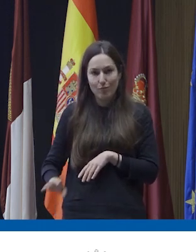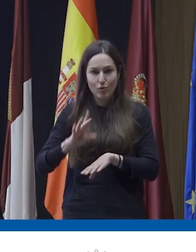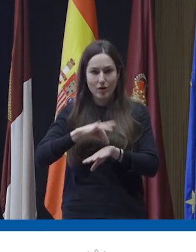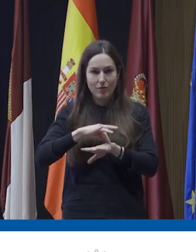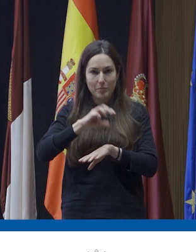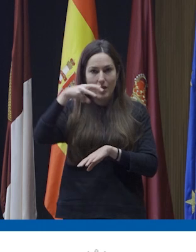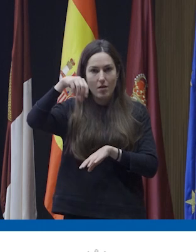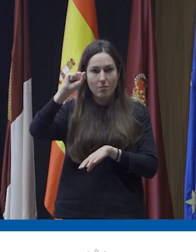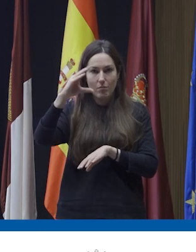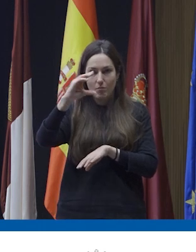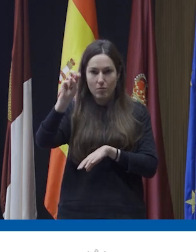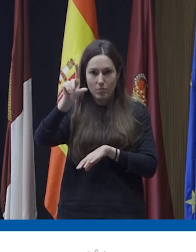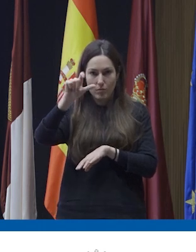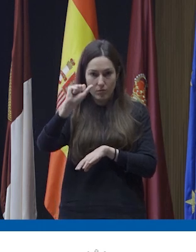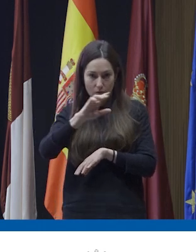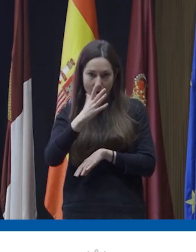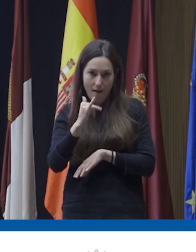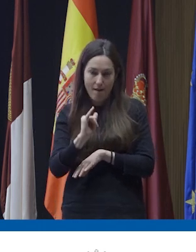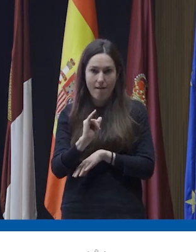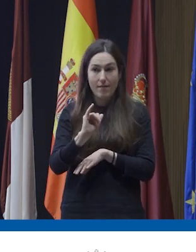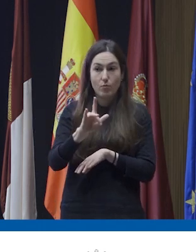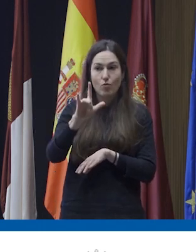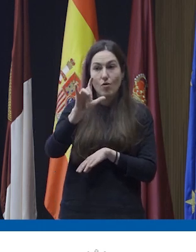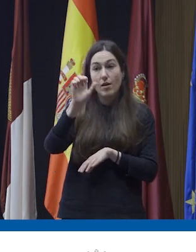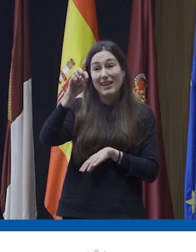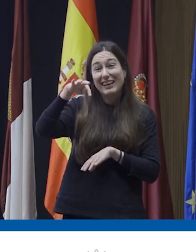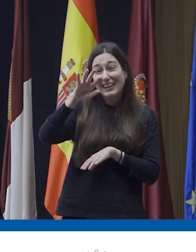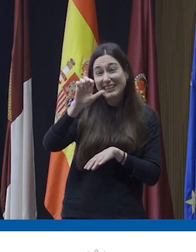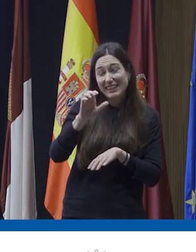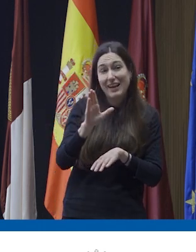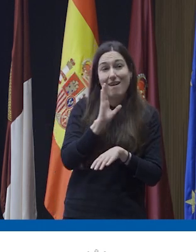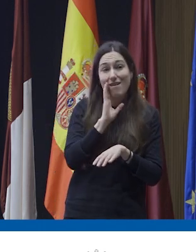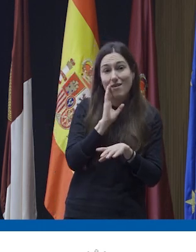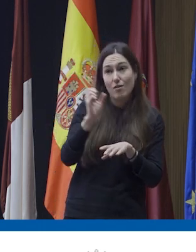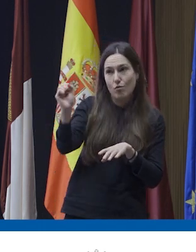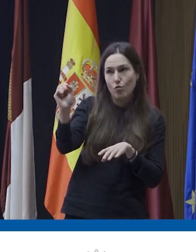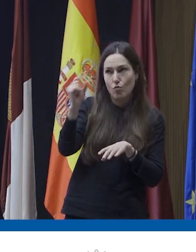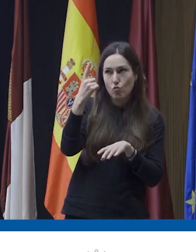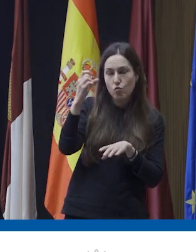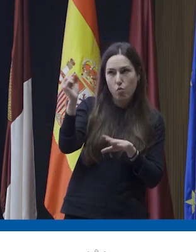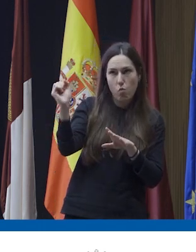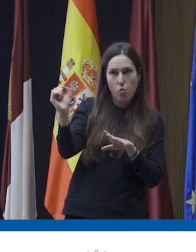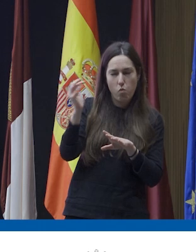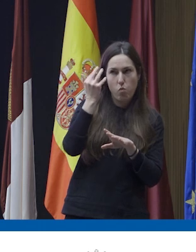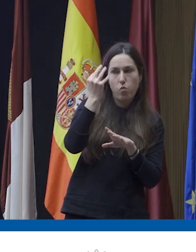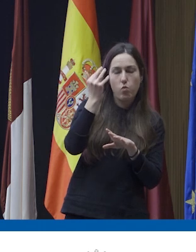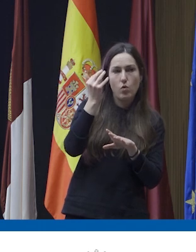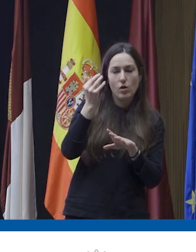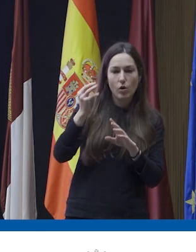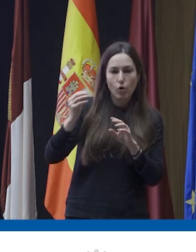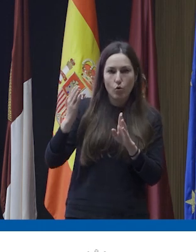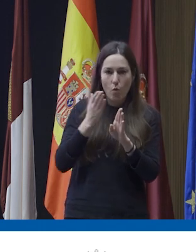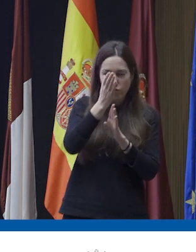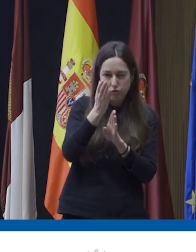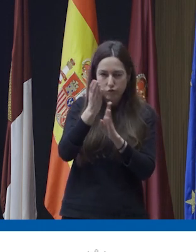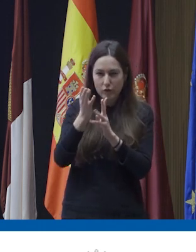mácula, pues como las otras lentes, por así decirlo, son lentes mucho más especiales con el tema de la luz, porque dispersan la luz o dividen la luz entre focos,